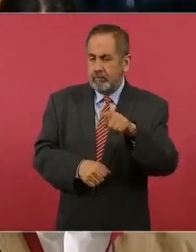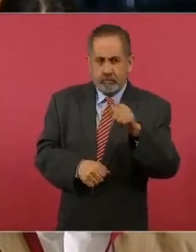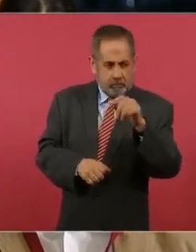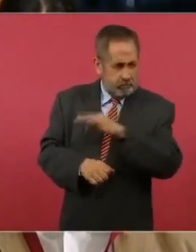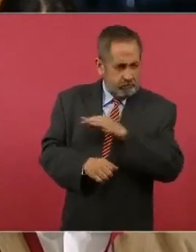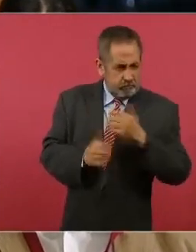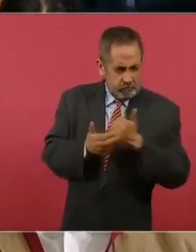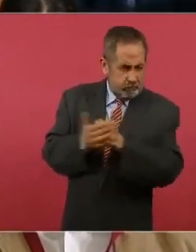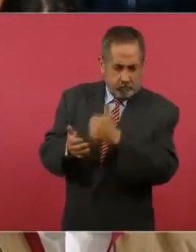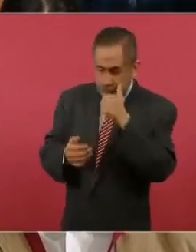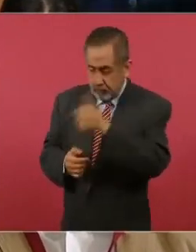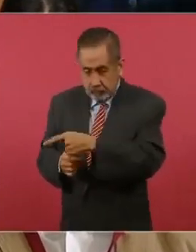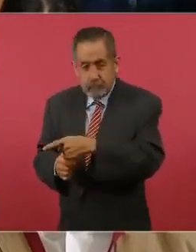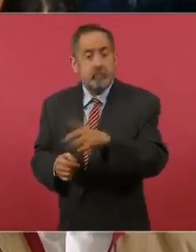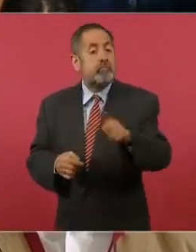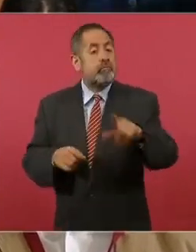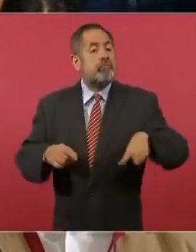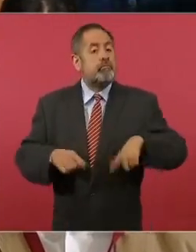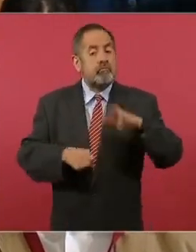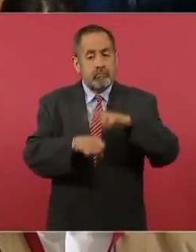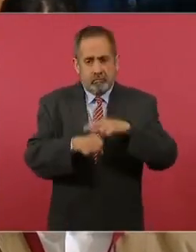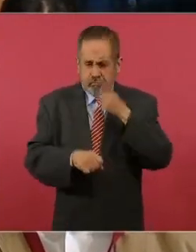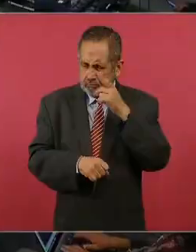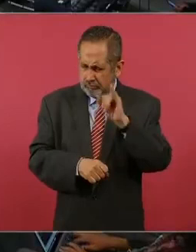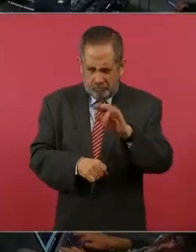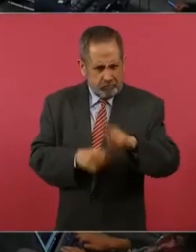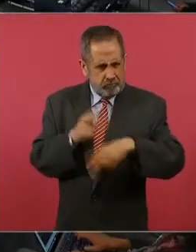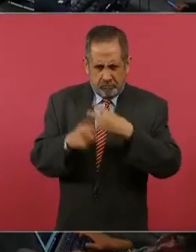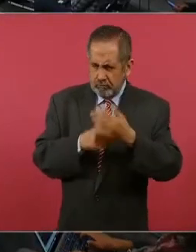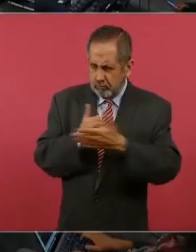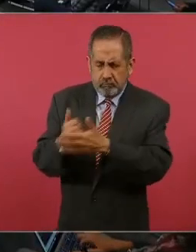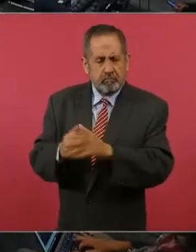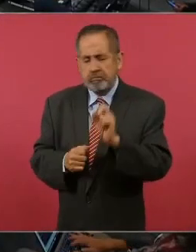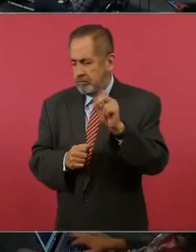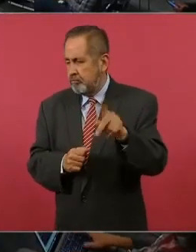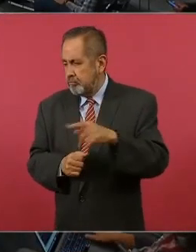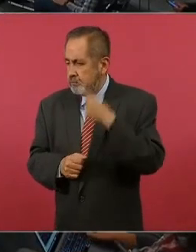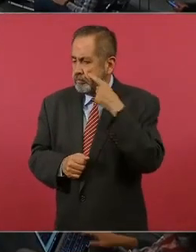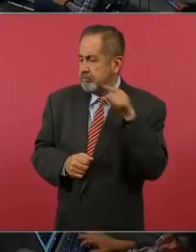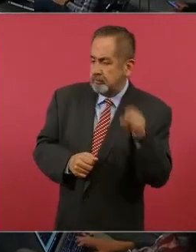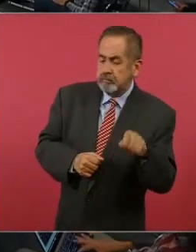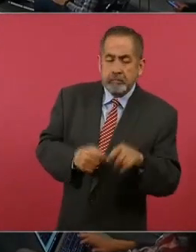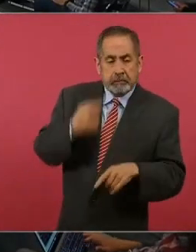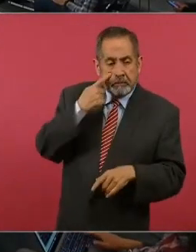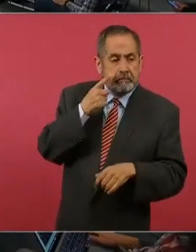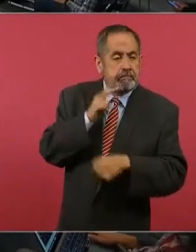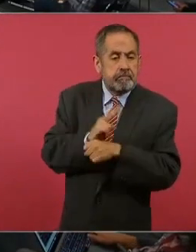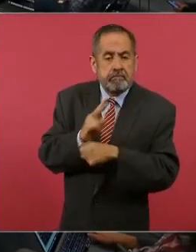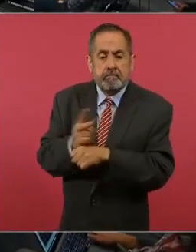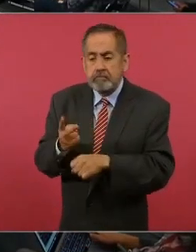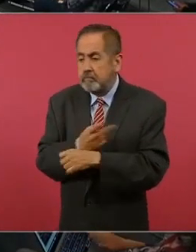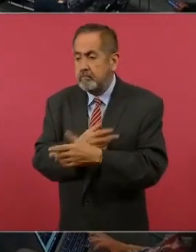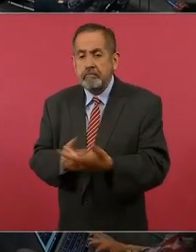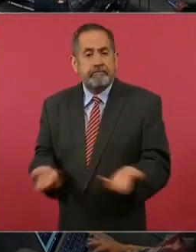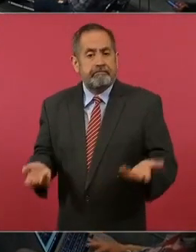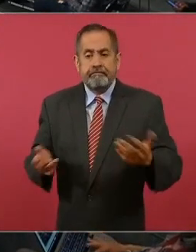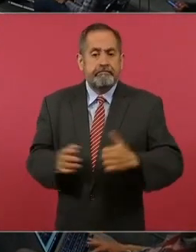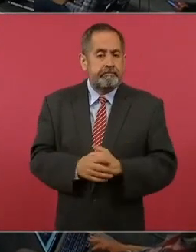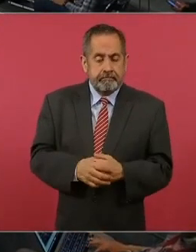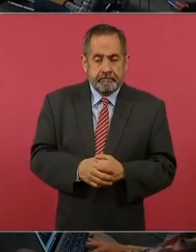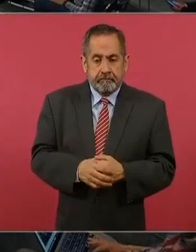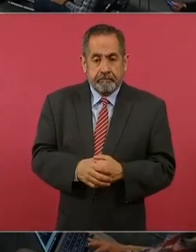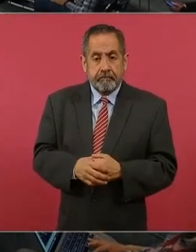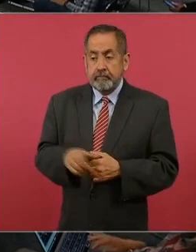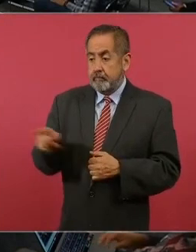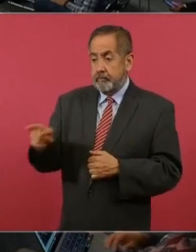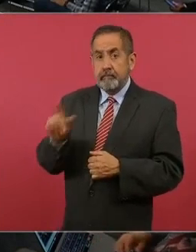señor Leoncio. El gobernador respondió que sí, y usted dijo que iba a estar al pendiente de este caso. Lo